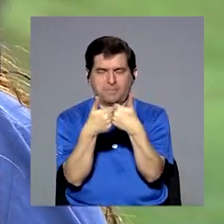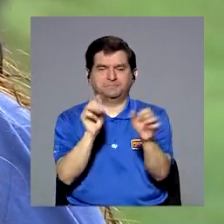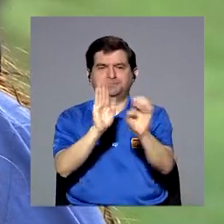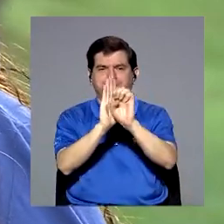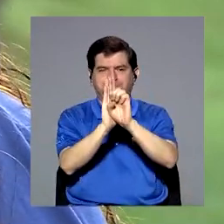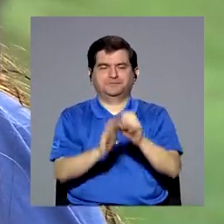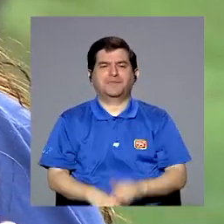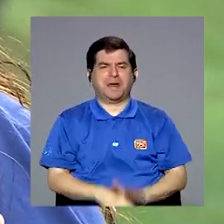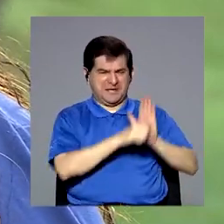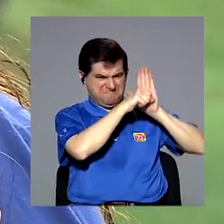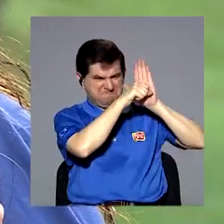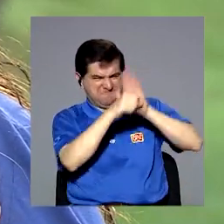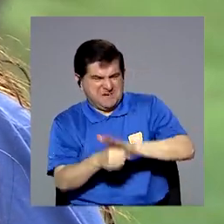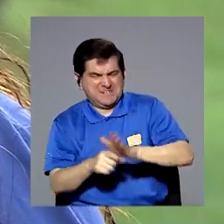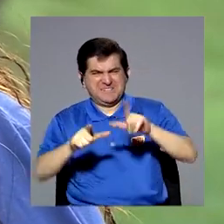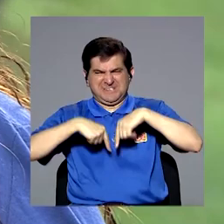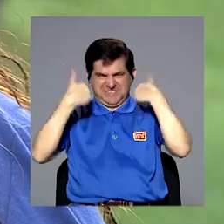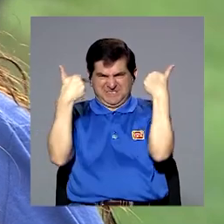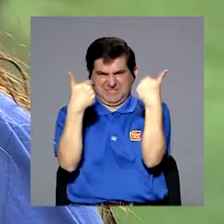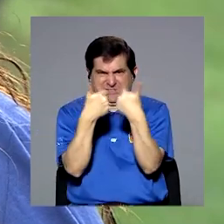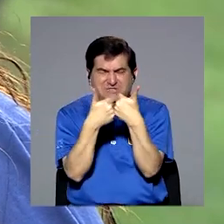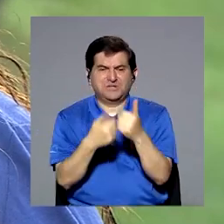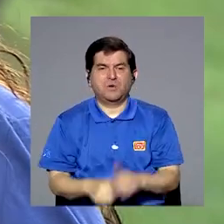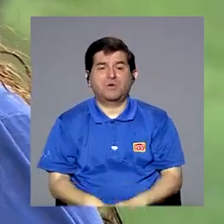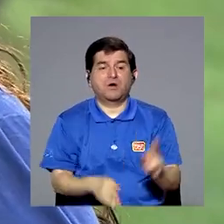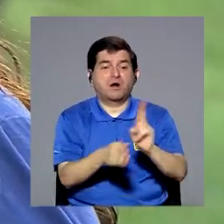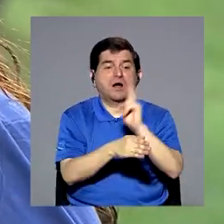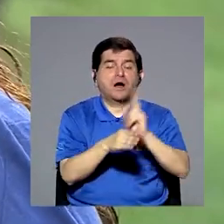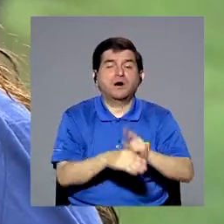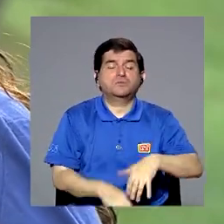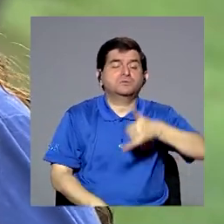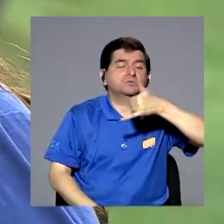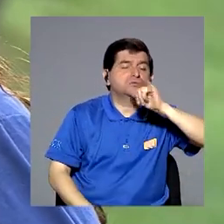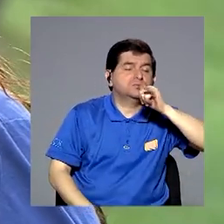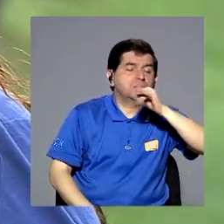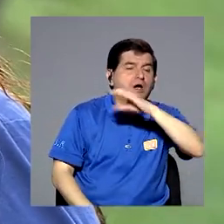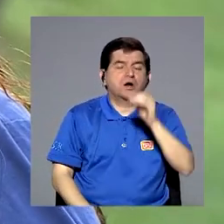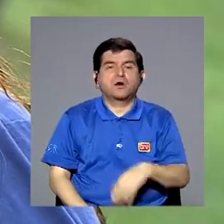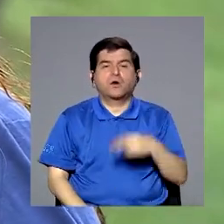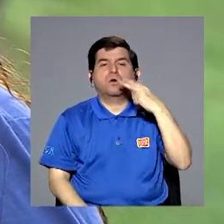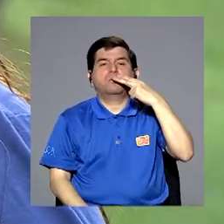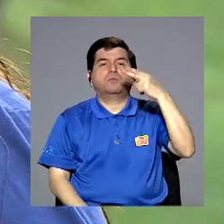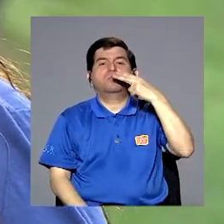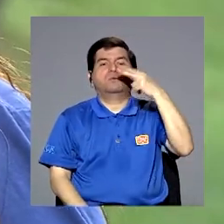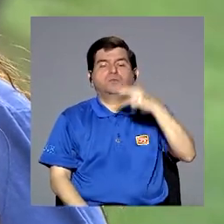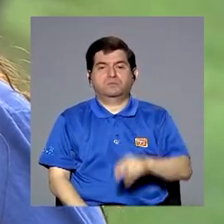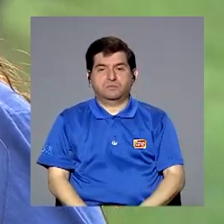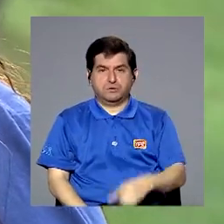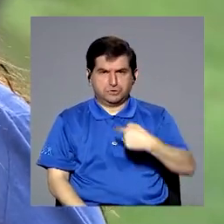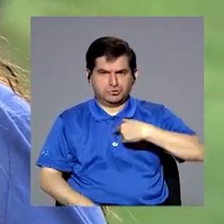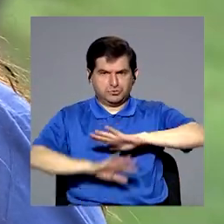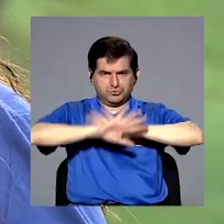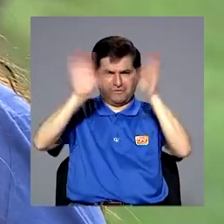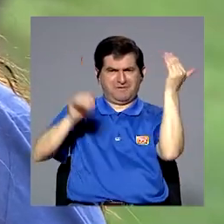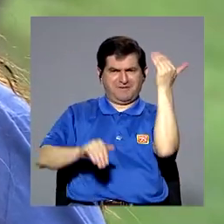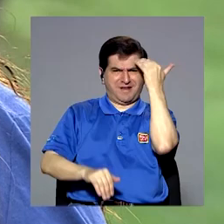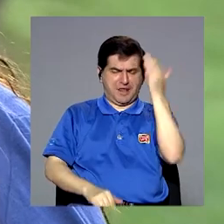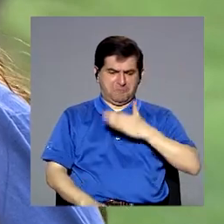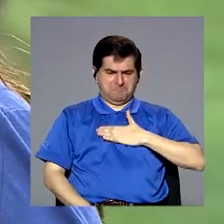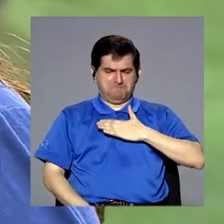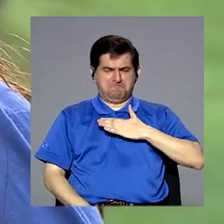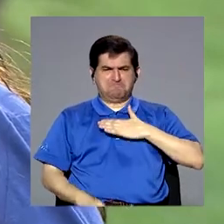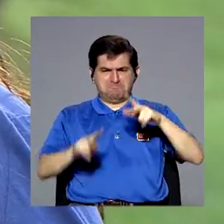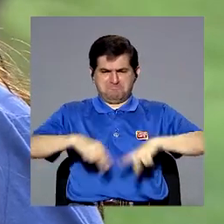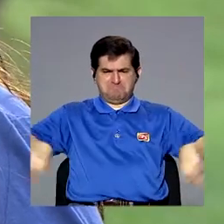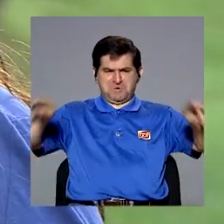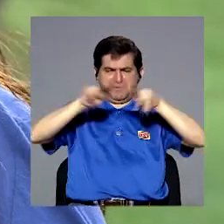por ejemplo, tenemos una presión de grupo que nos lleva a consumir alcohol, a consumir tabaco, si yo tengo claro cuáles son mis valores